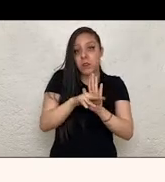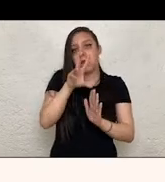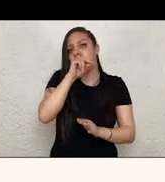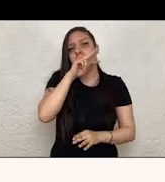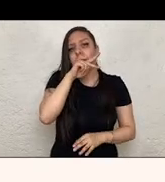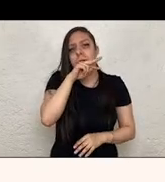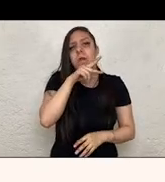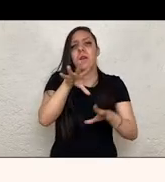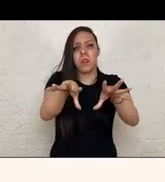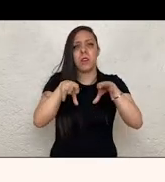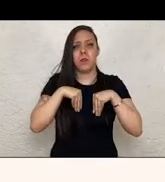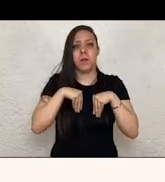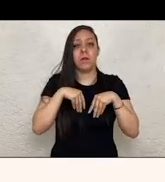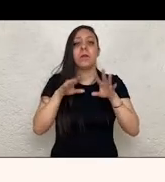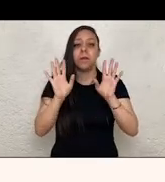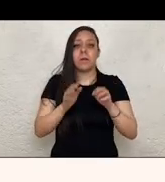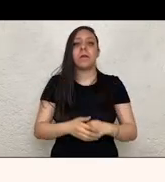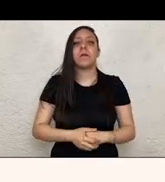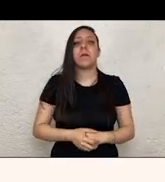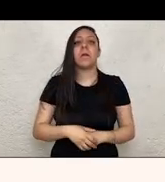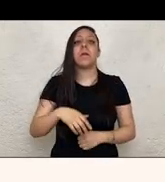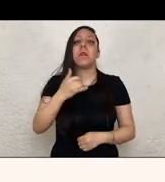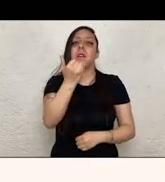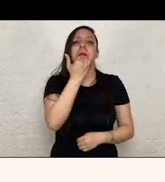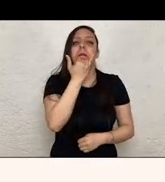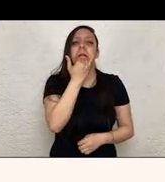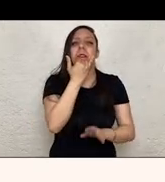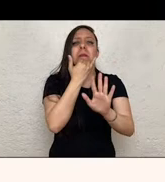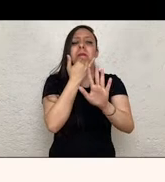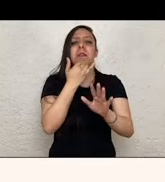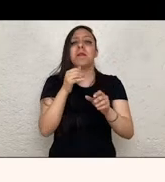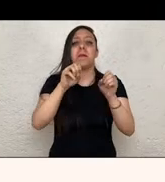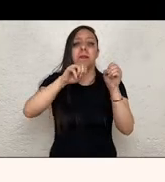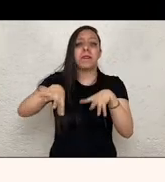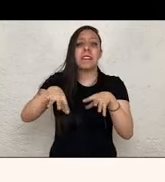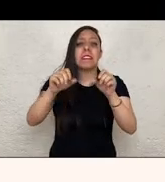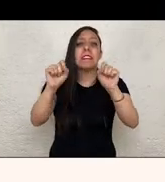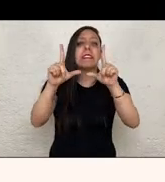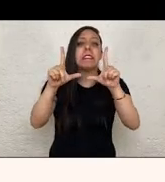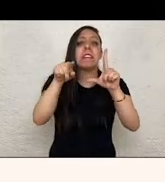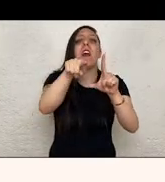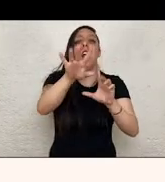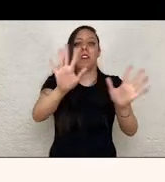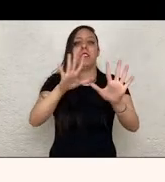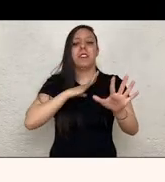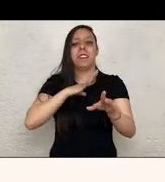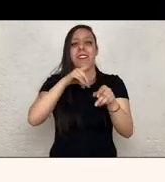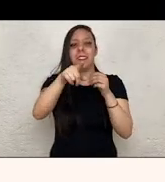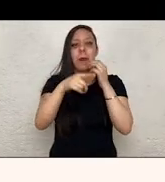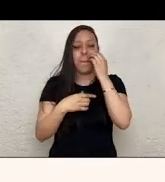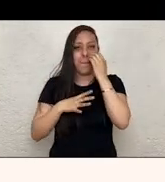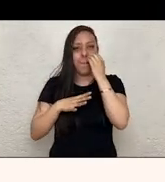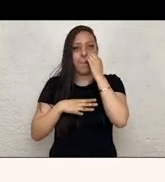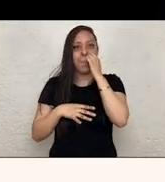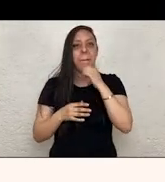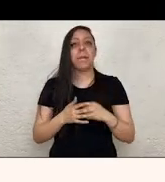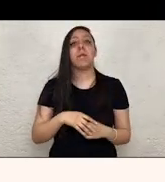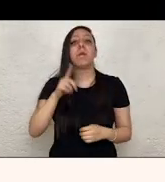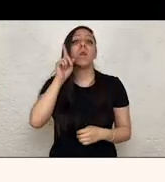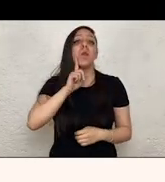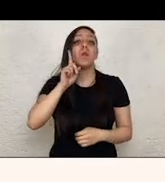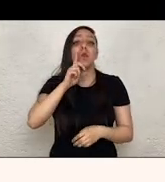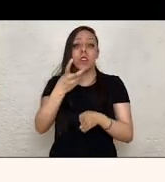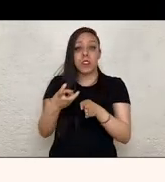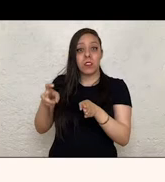cuestiones de la conquista. Ah, se nos pierde la imagen. Ahí está la muchacha en su caballo.